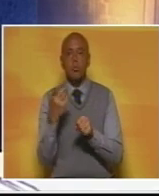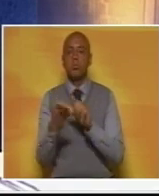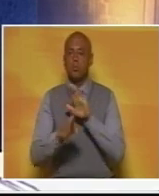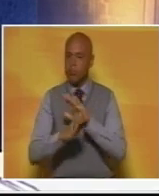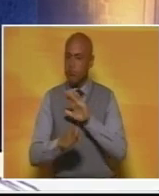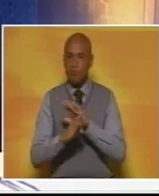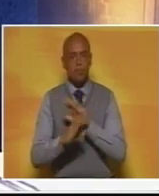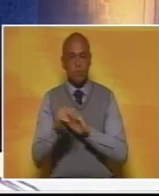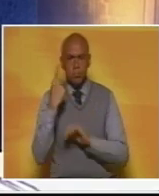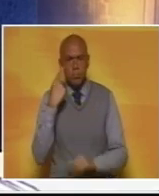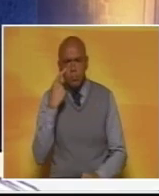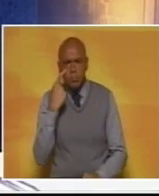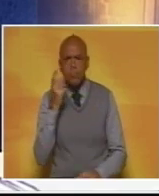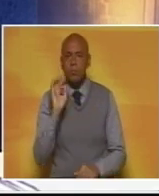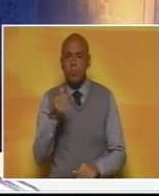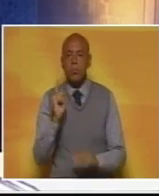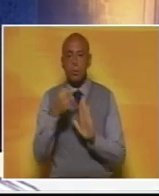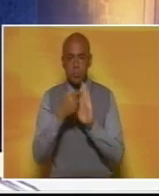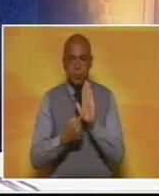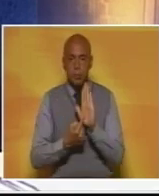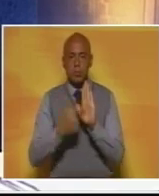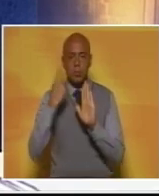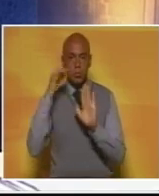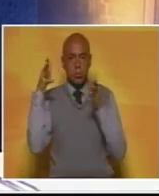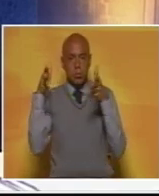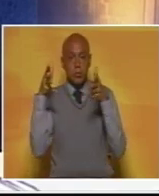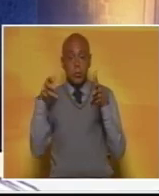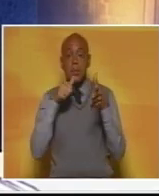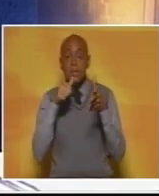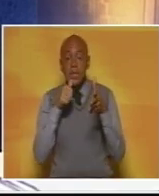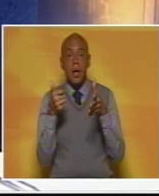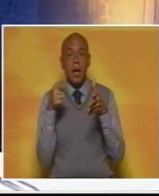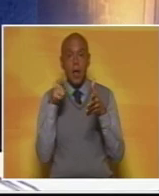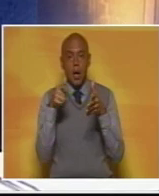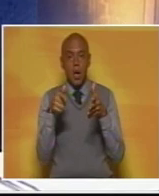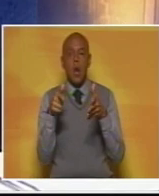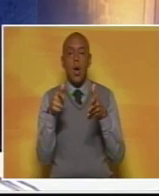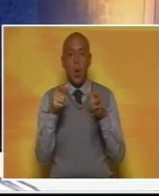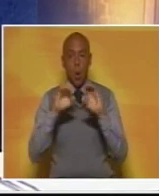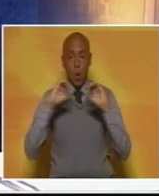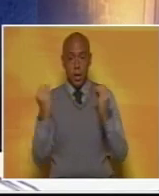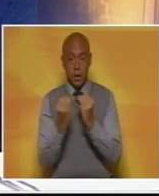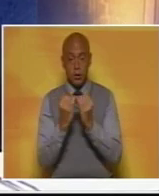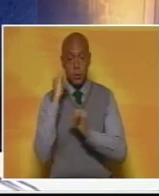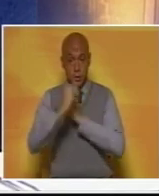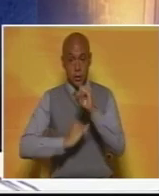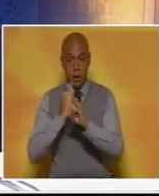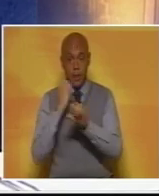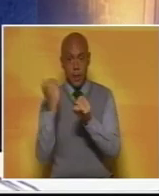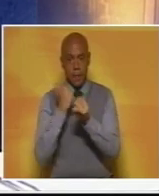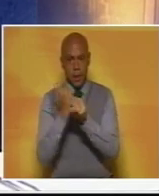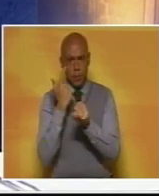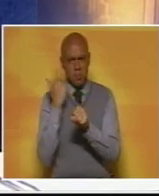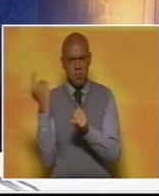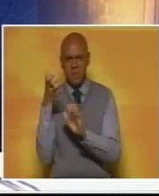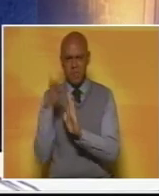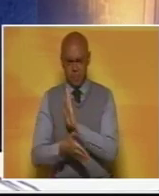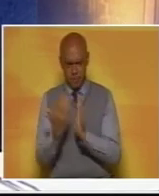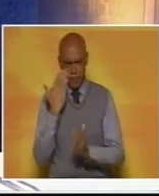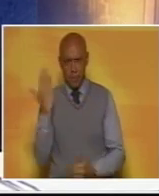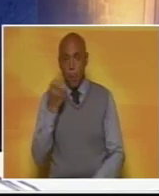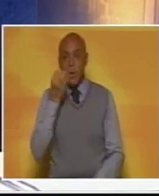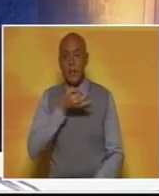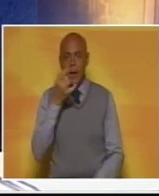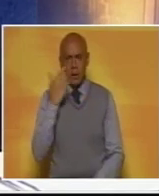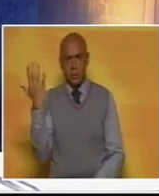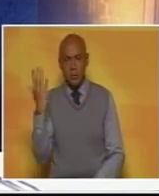para verificar el cumplimiento de las recomendaciones anunciadas por la Organización Internacional del Trabajo. Euclides Sotillo nos tiene el reporte. Buenas